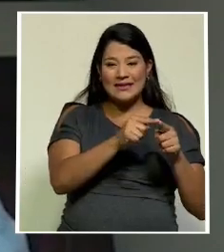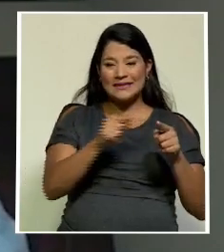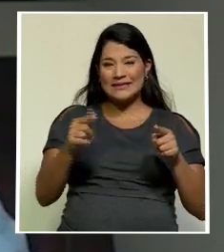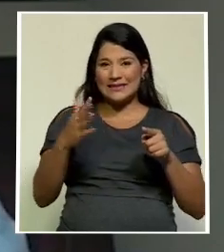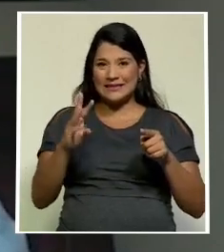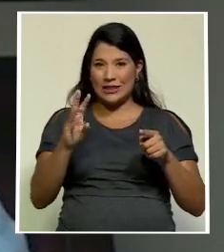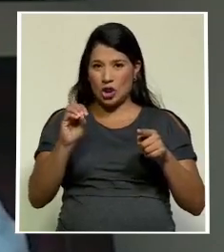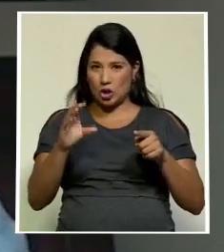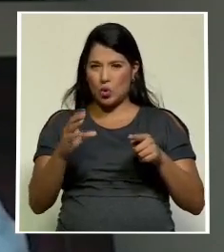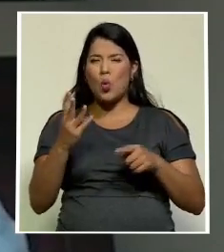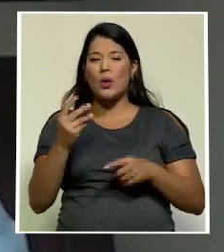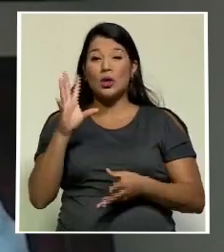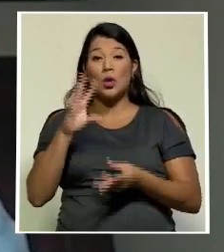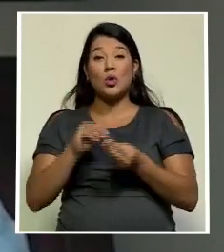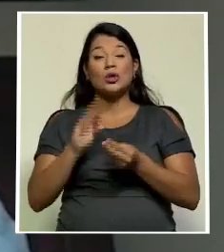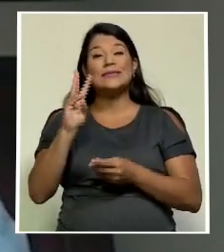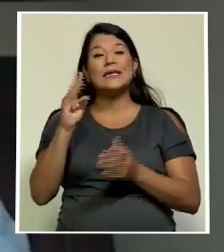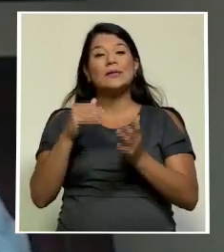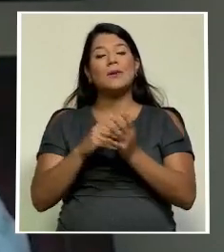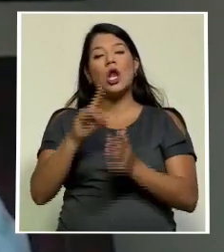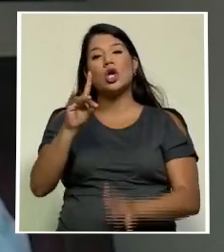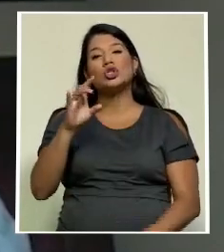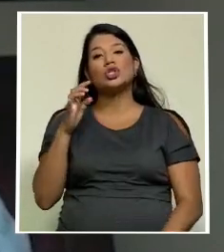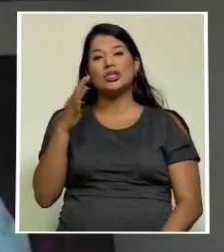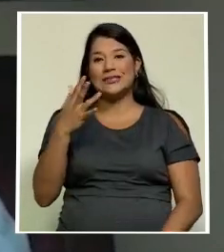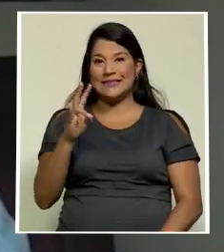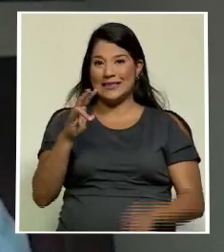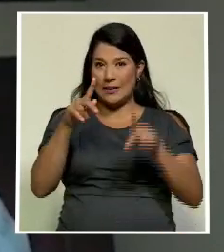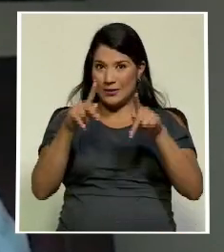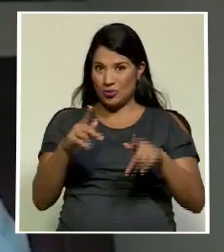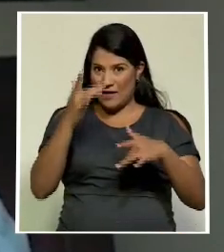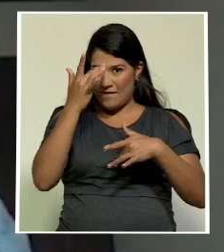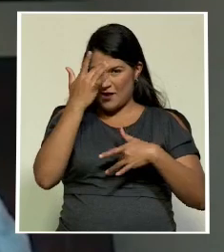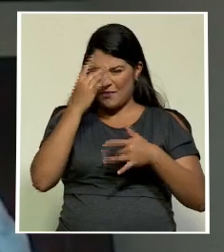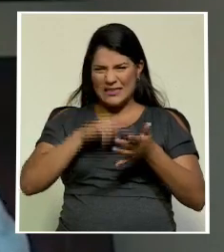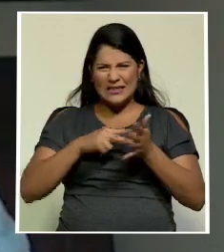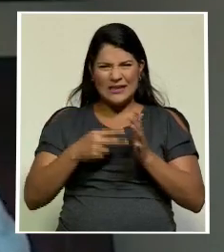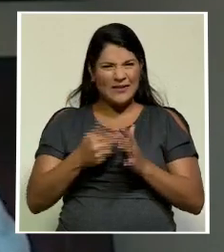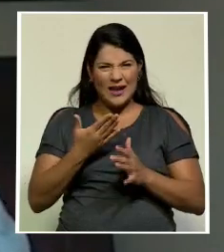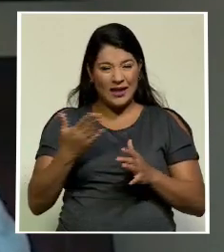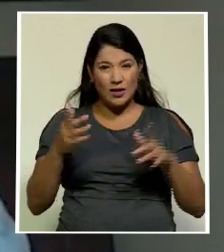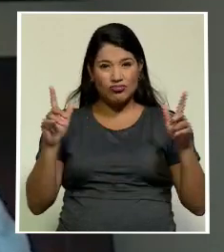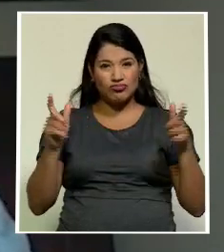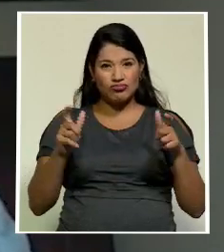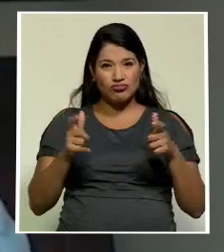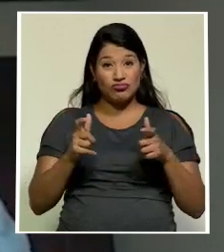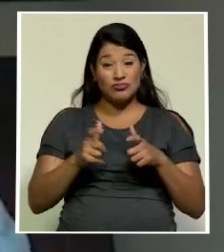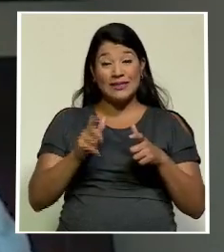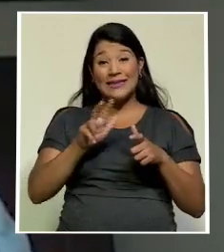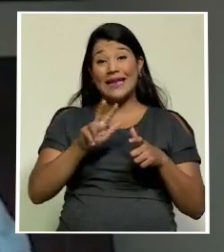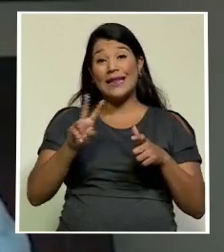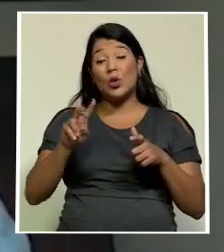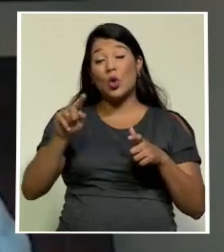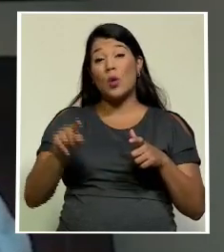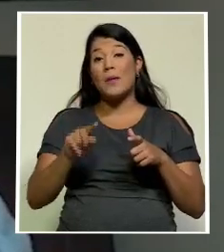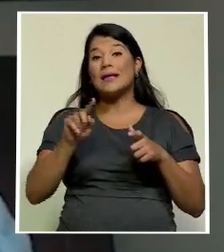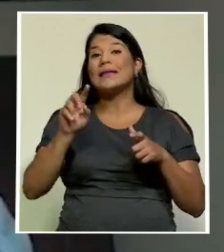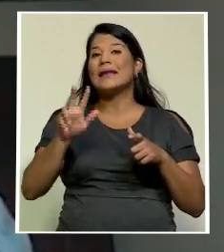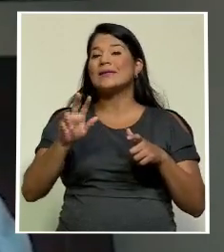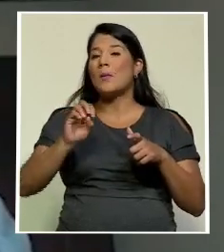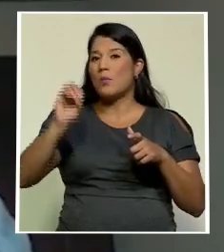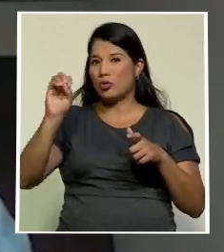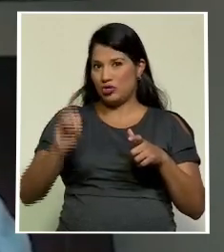contabilizó 6.817 casos. Esto representa una disminución del 32.3% de una semana a otra, con un